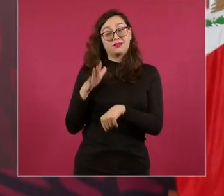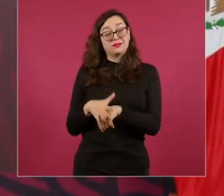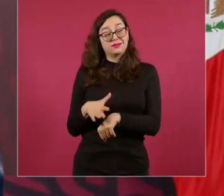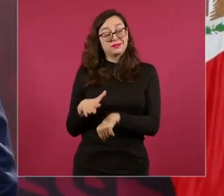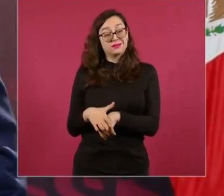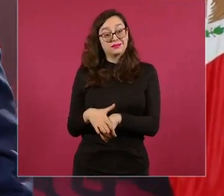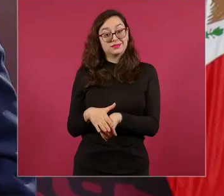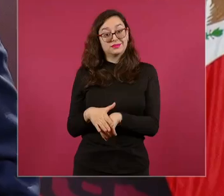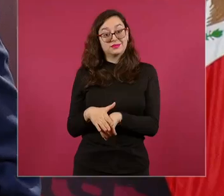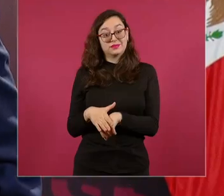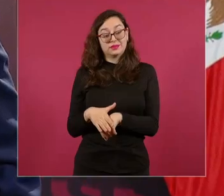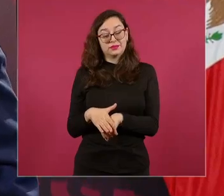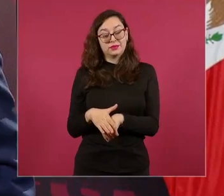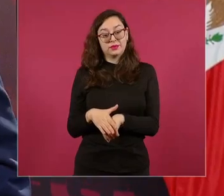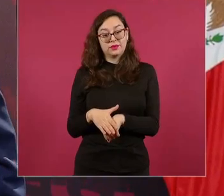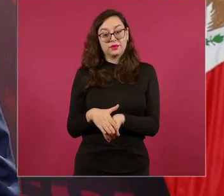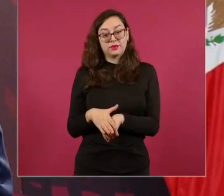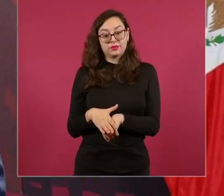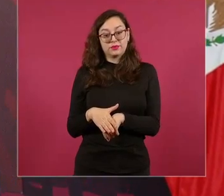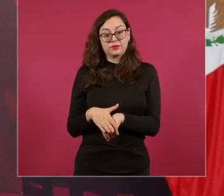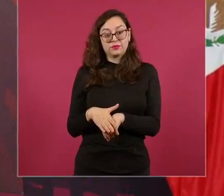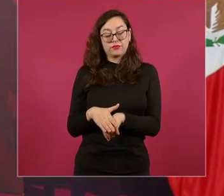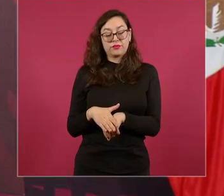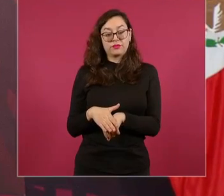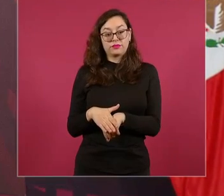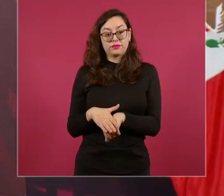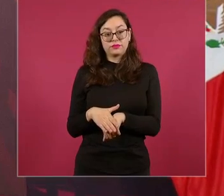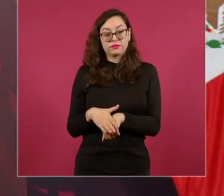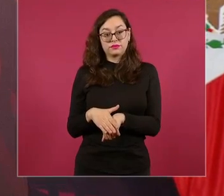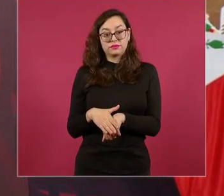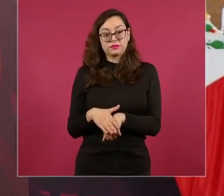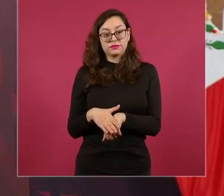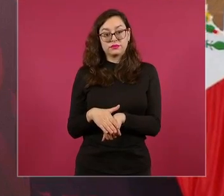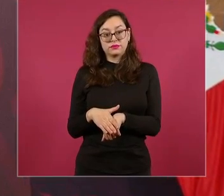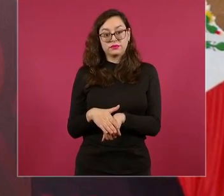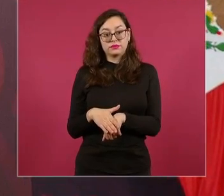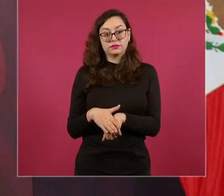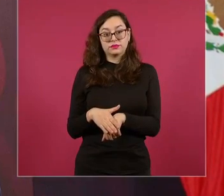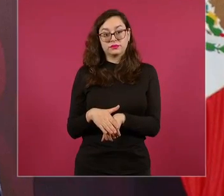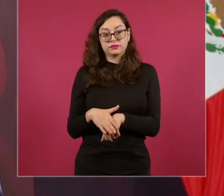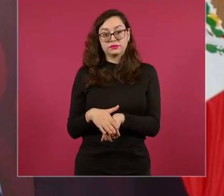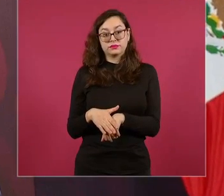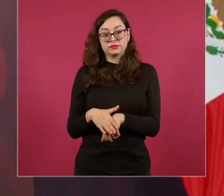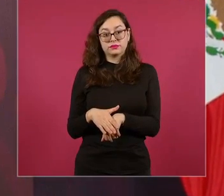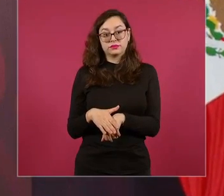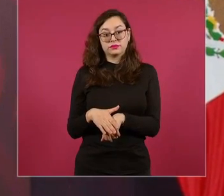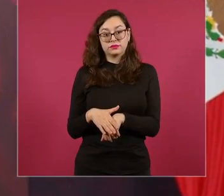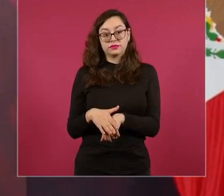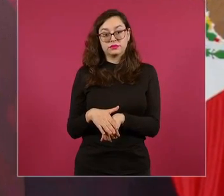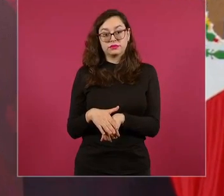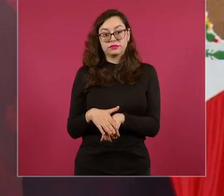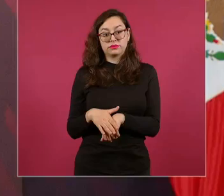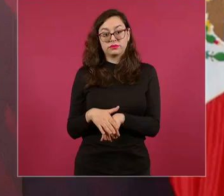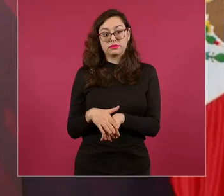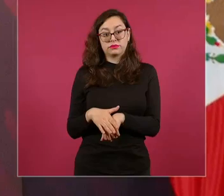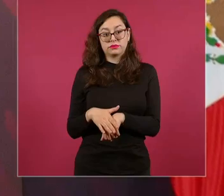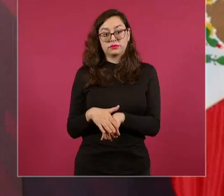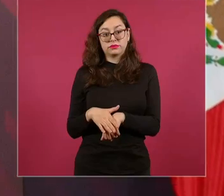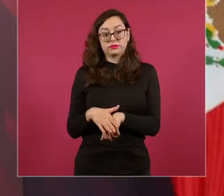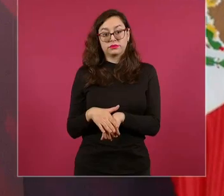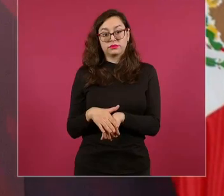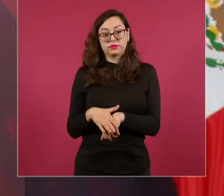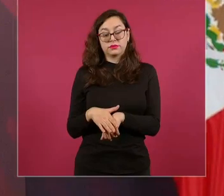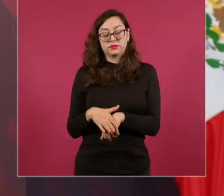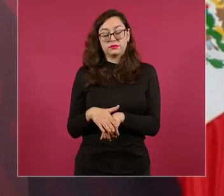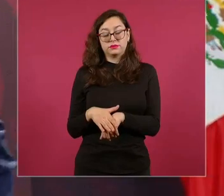que estaba bueno ya estaba escribiendo hay una